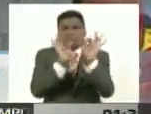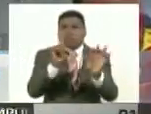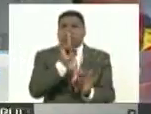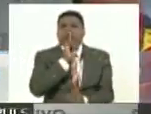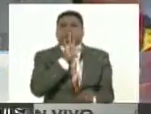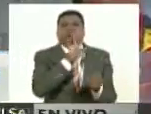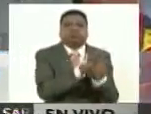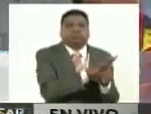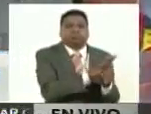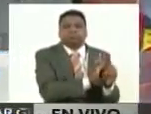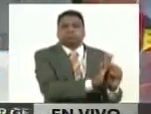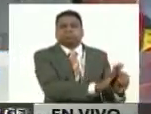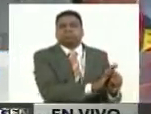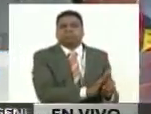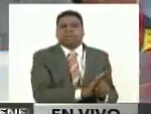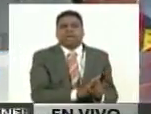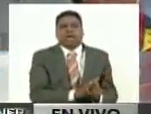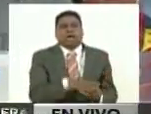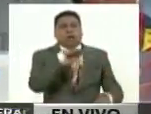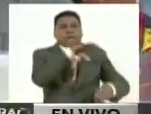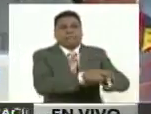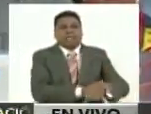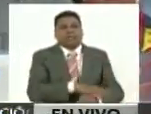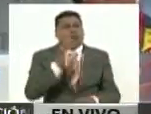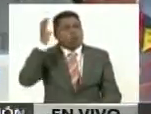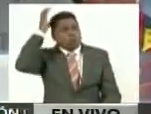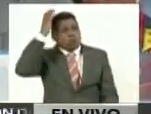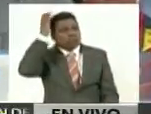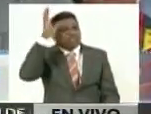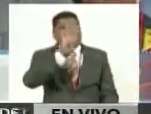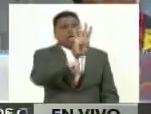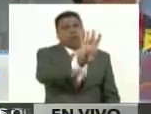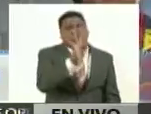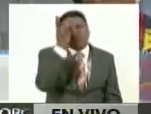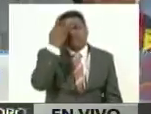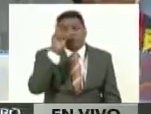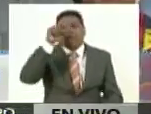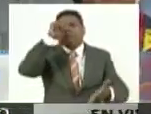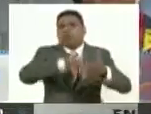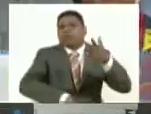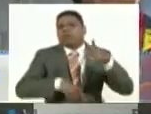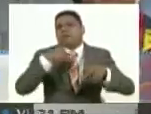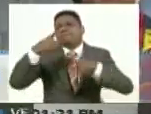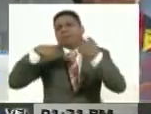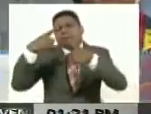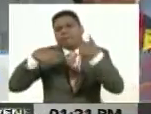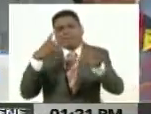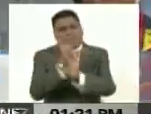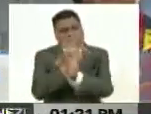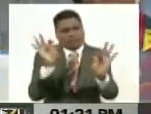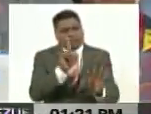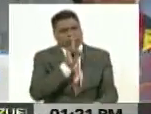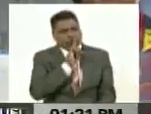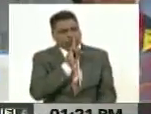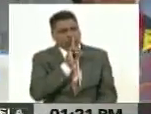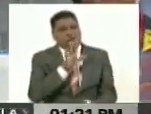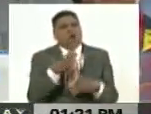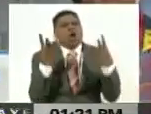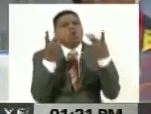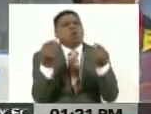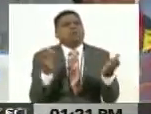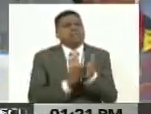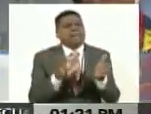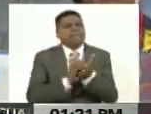los presos políticos de conciencia del 4 de febrero. Estaba prohibido hablar. ¿Cuántas veces fueron atropelladas